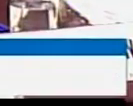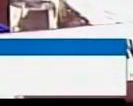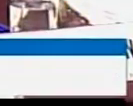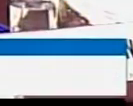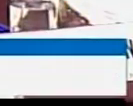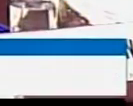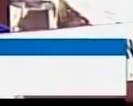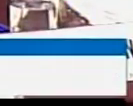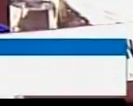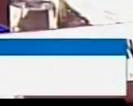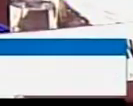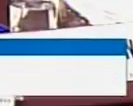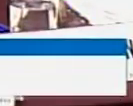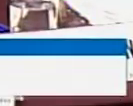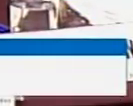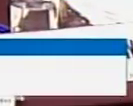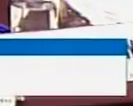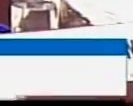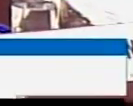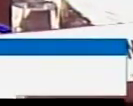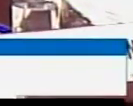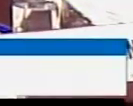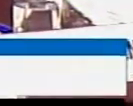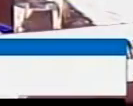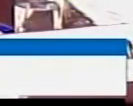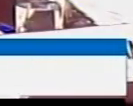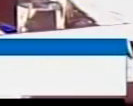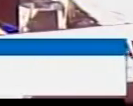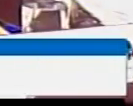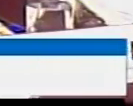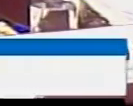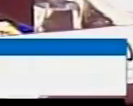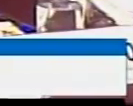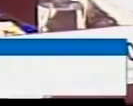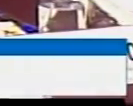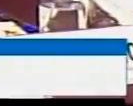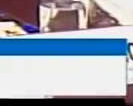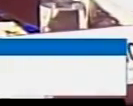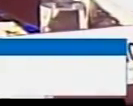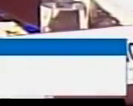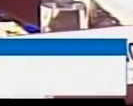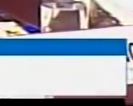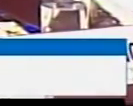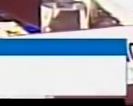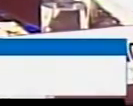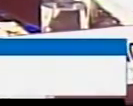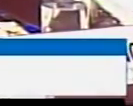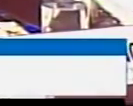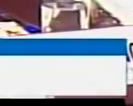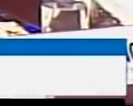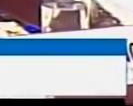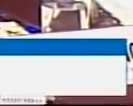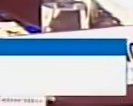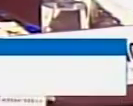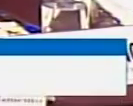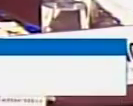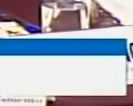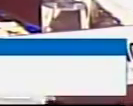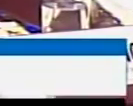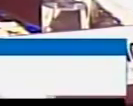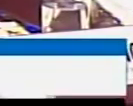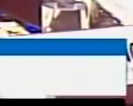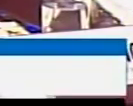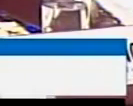si el Congreso decide optar por elecciones primarias? Y a lo mejor, ustedes que son el órgano técnico,